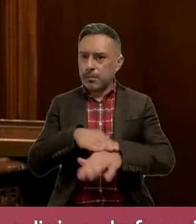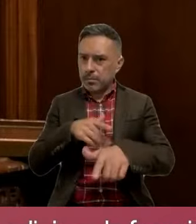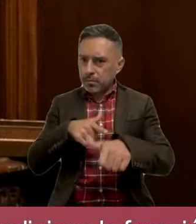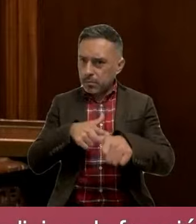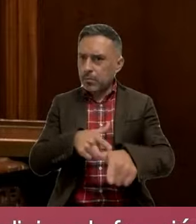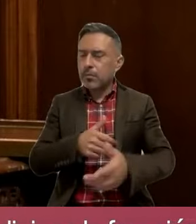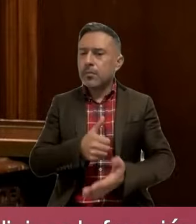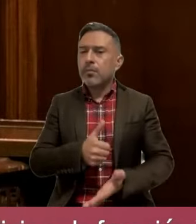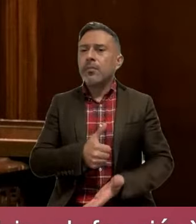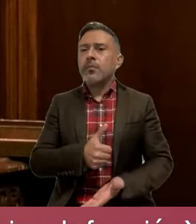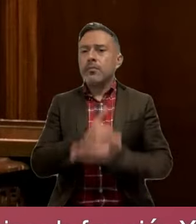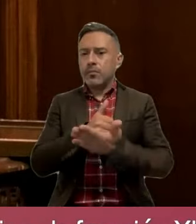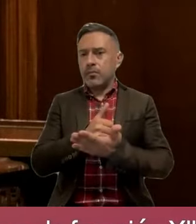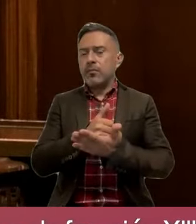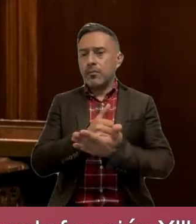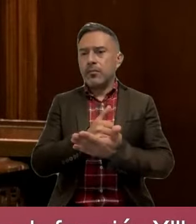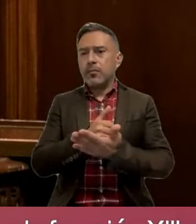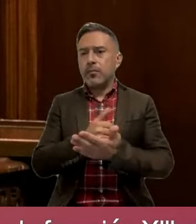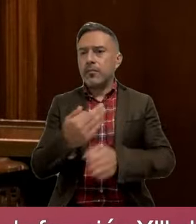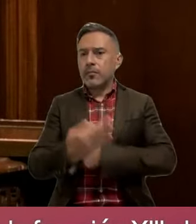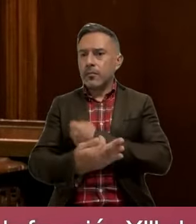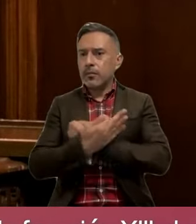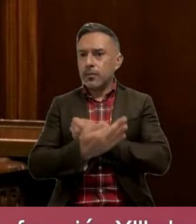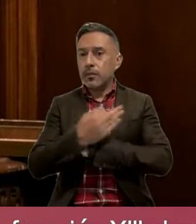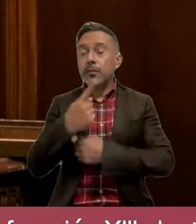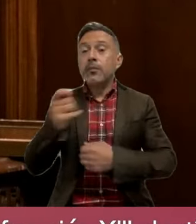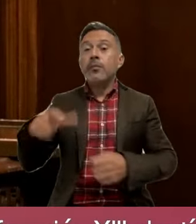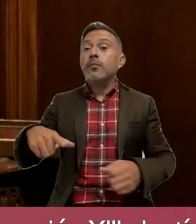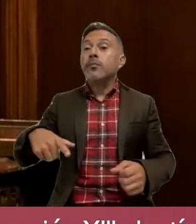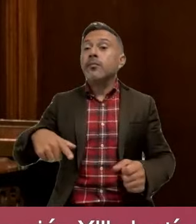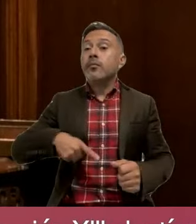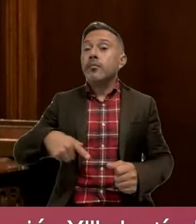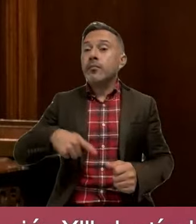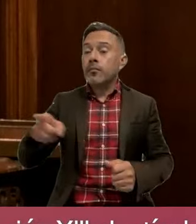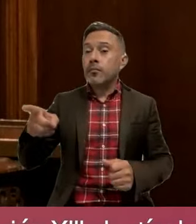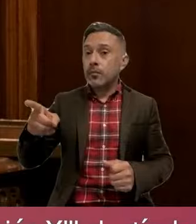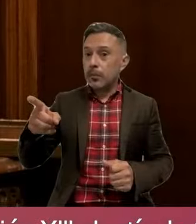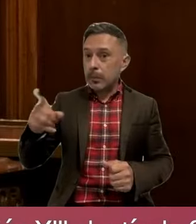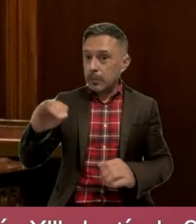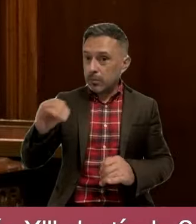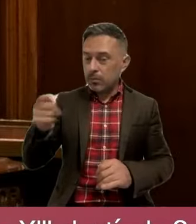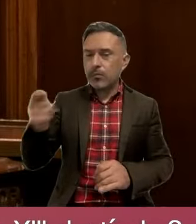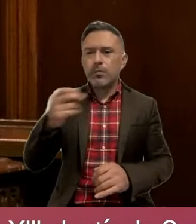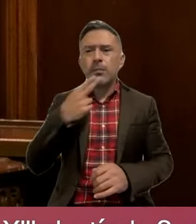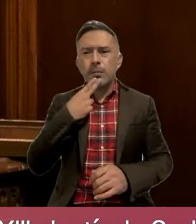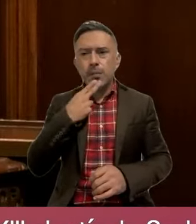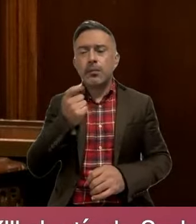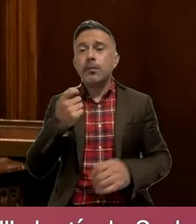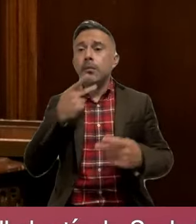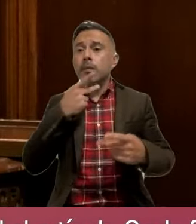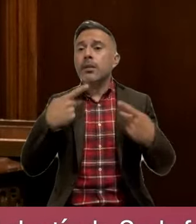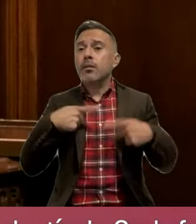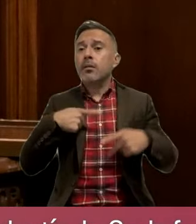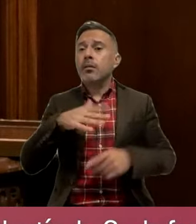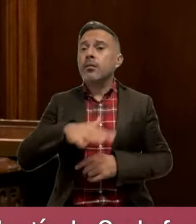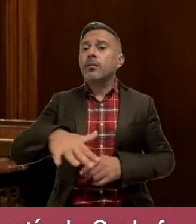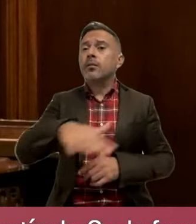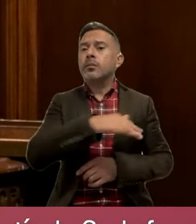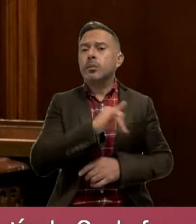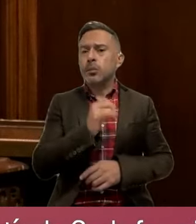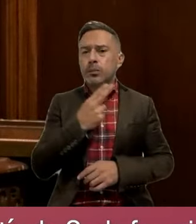que les sirve a las instituciones públicas, que les sirve a la sociedad para